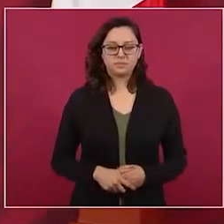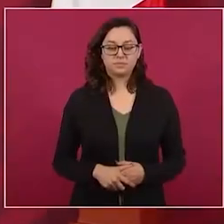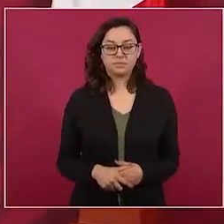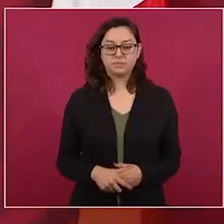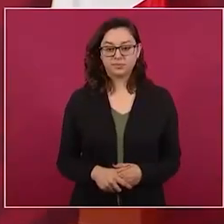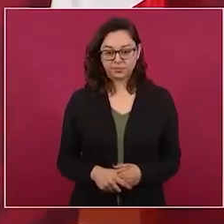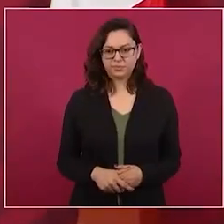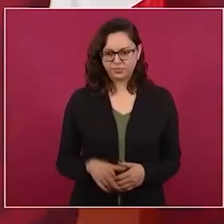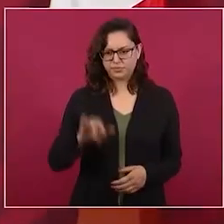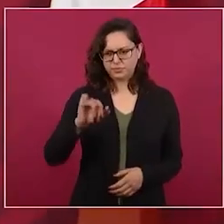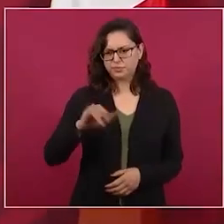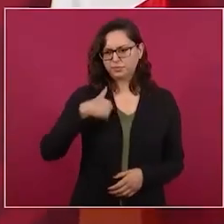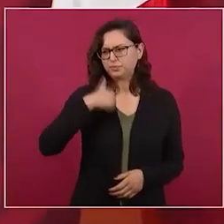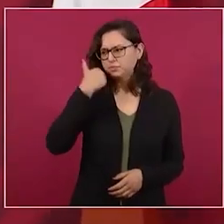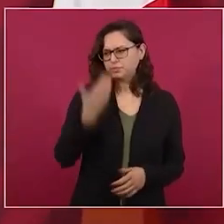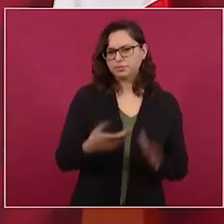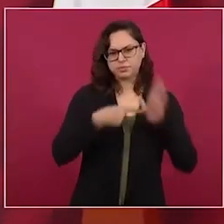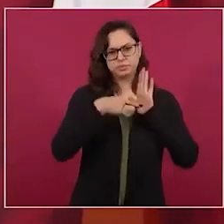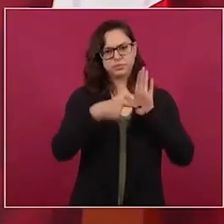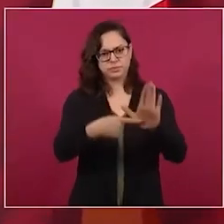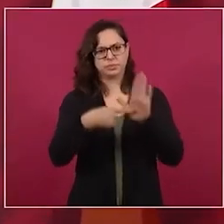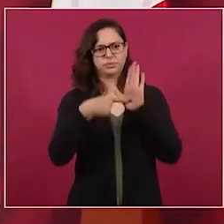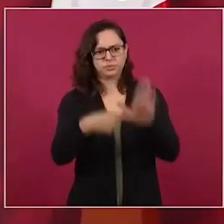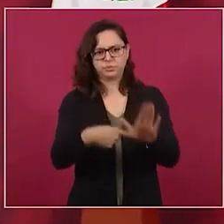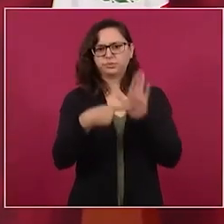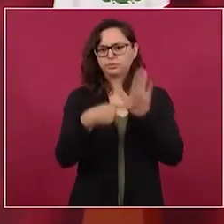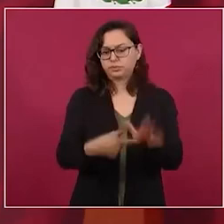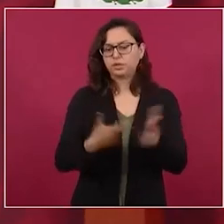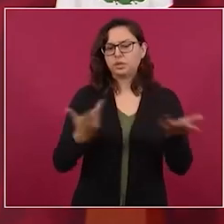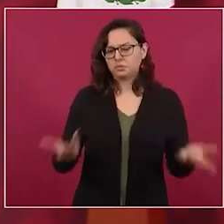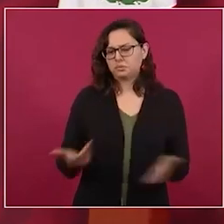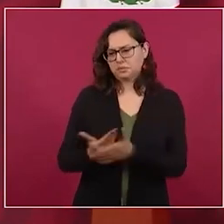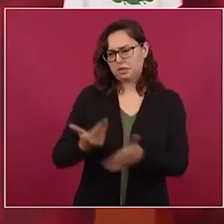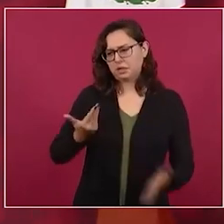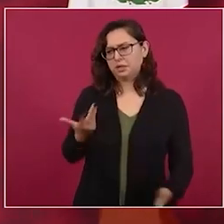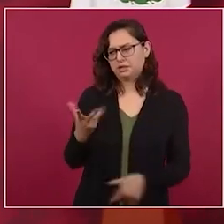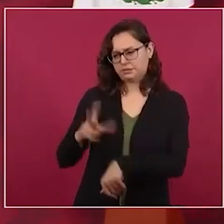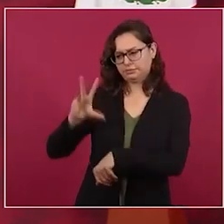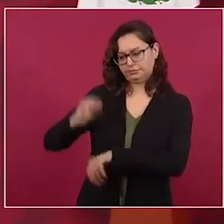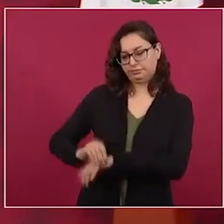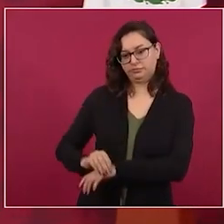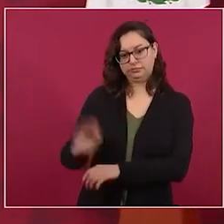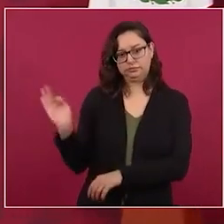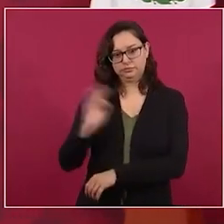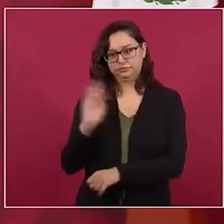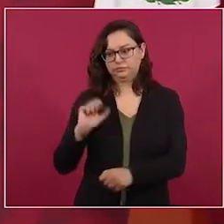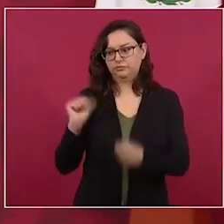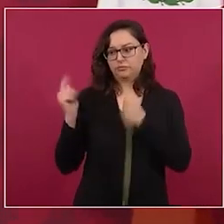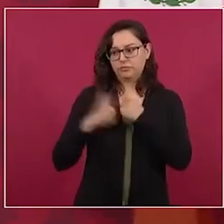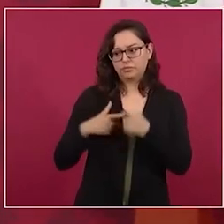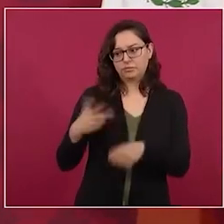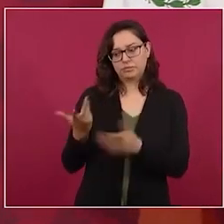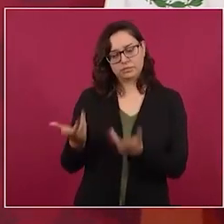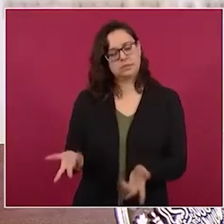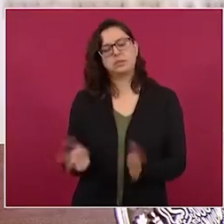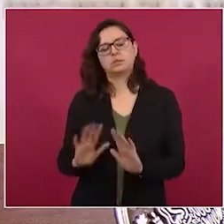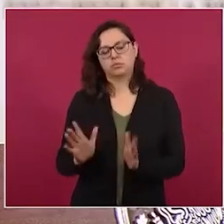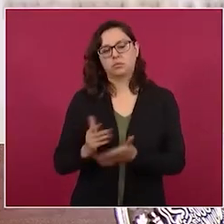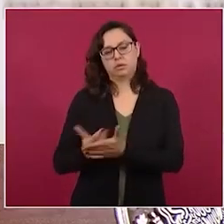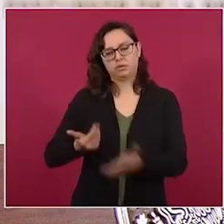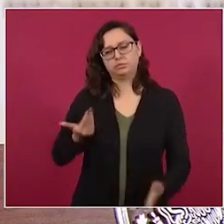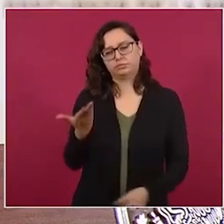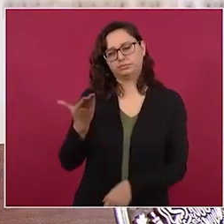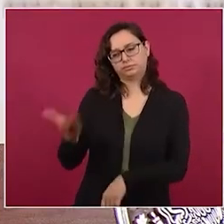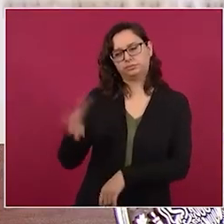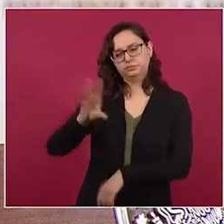no los voy a perjudicar, porque son muy buenos informadores,